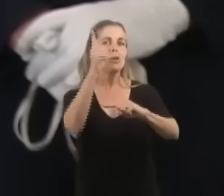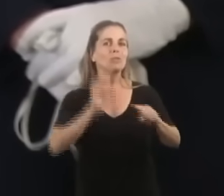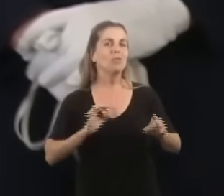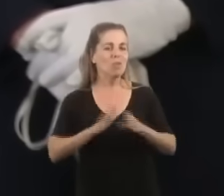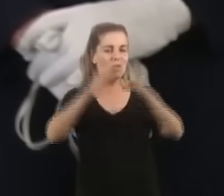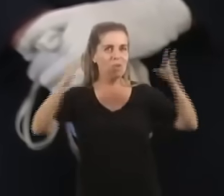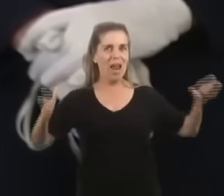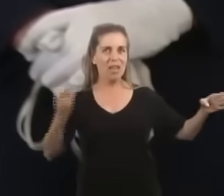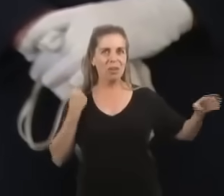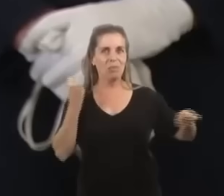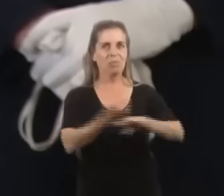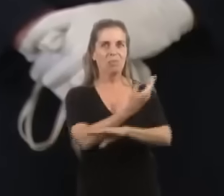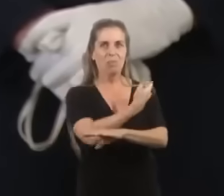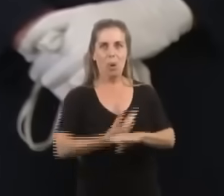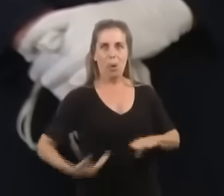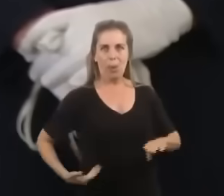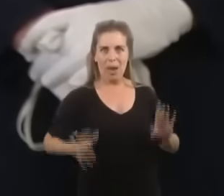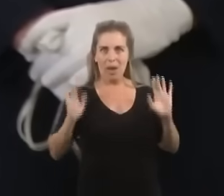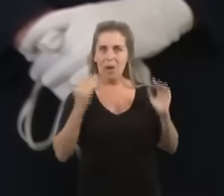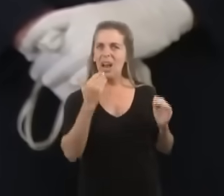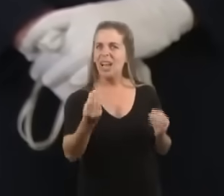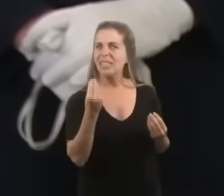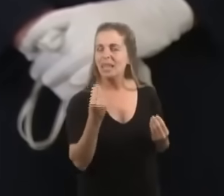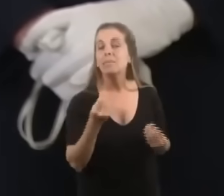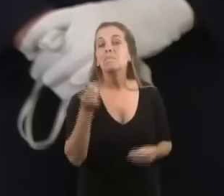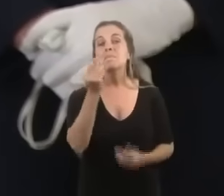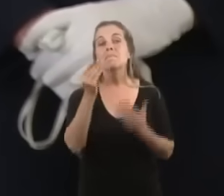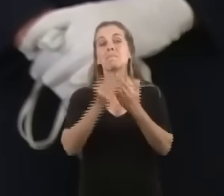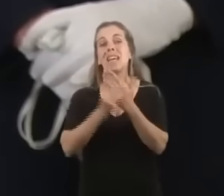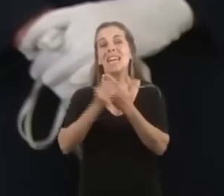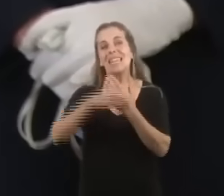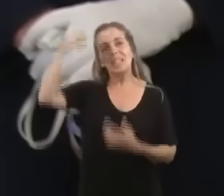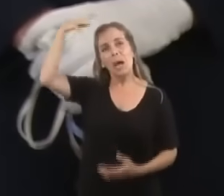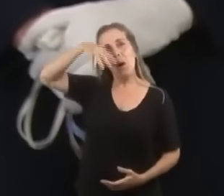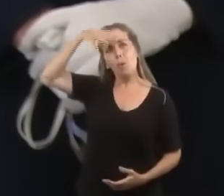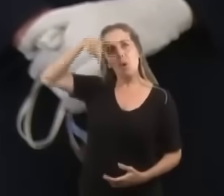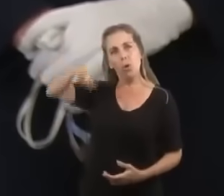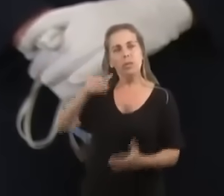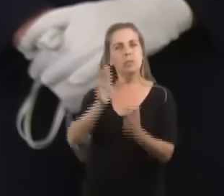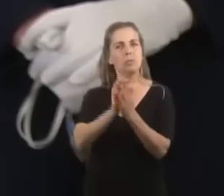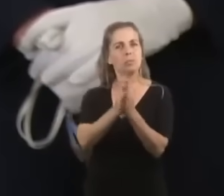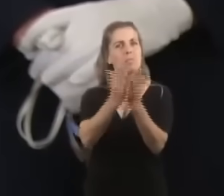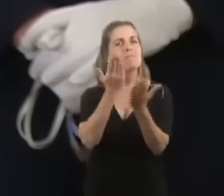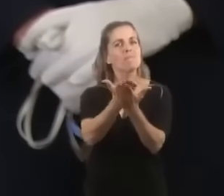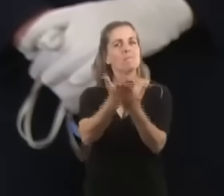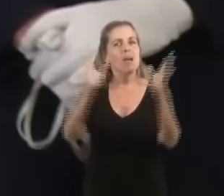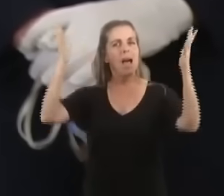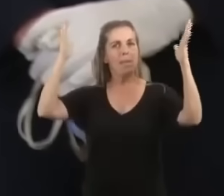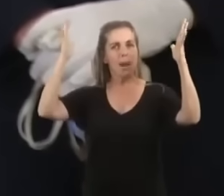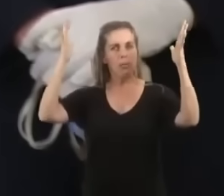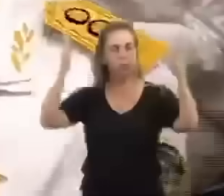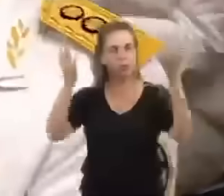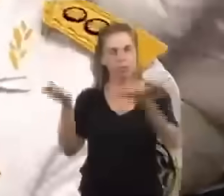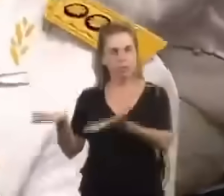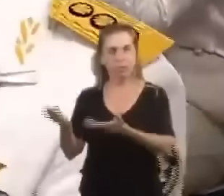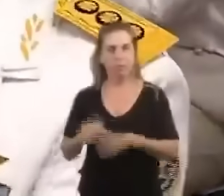gestión bajo la brillante conducción de la doctora bullrich para quien pido por favor un fuerte aplauso